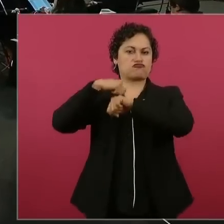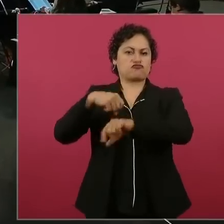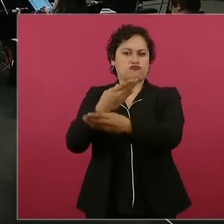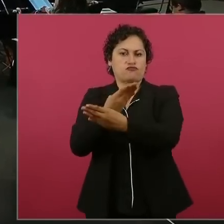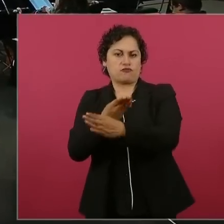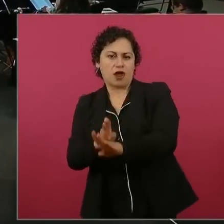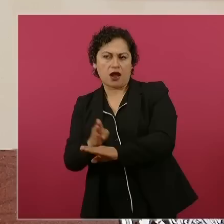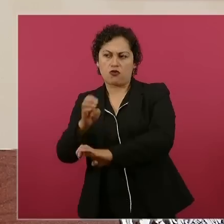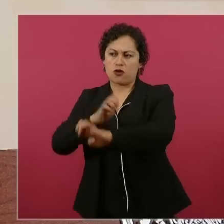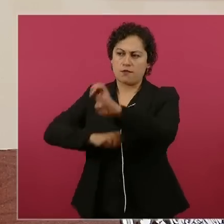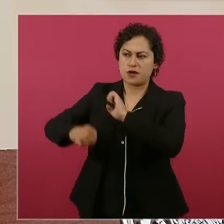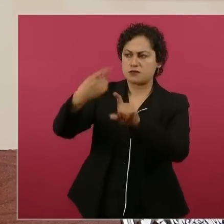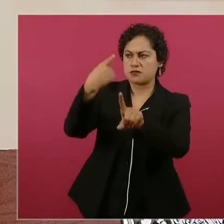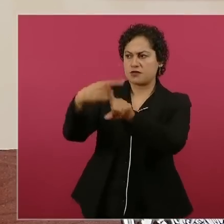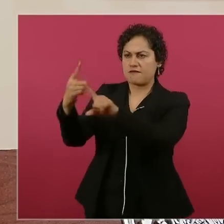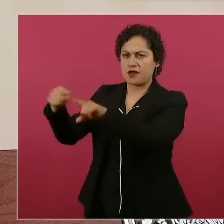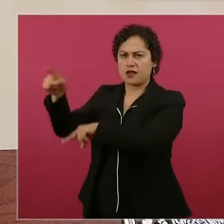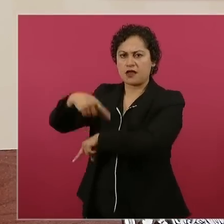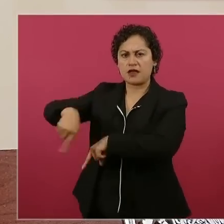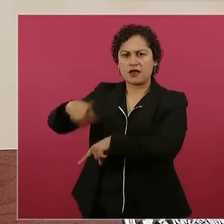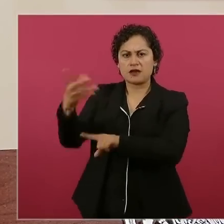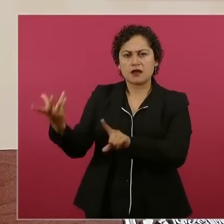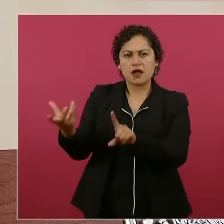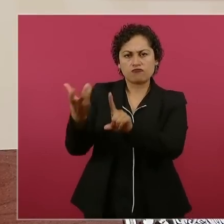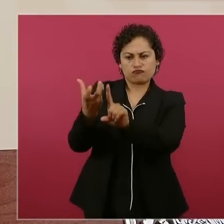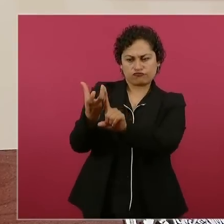empresarios de entonces, deciden